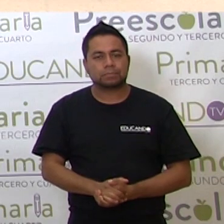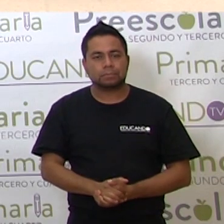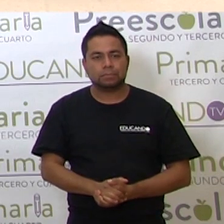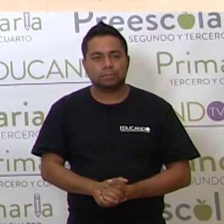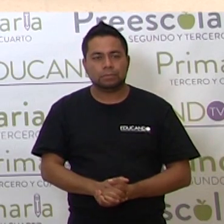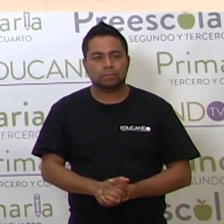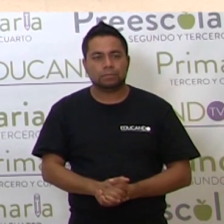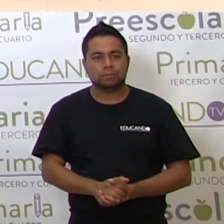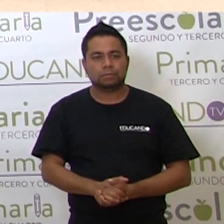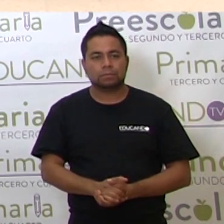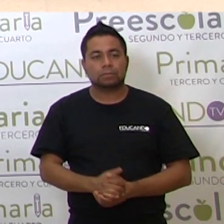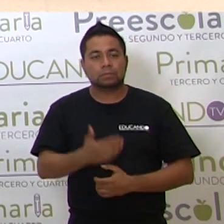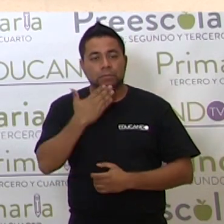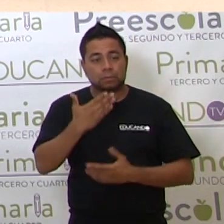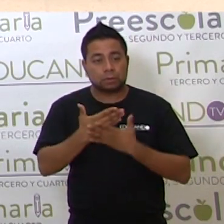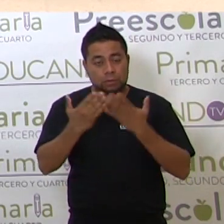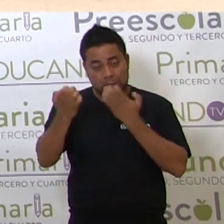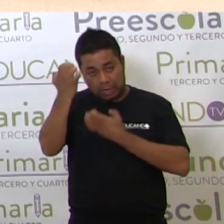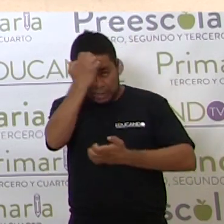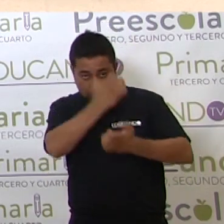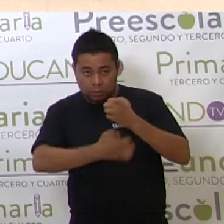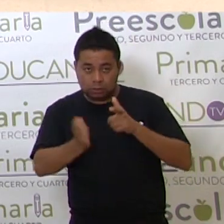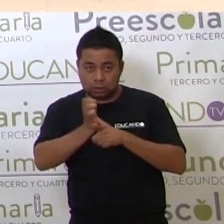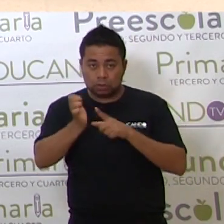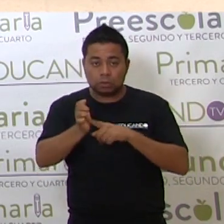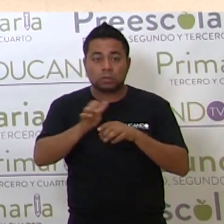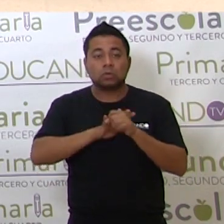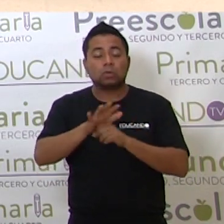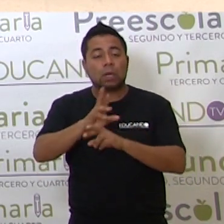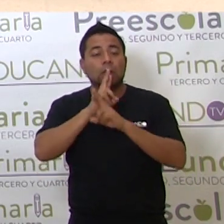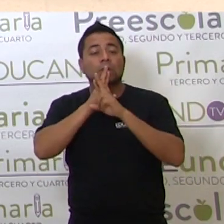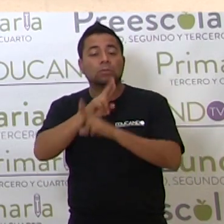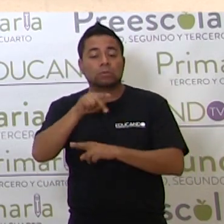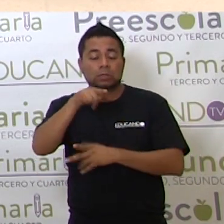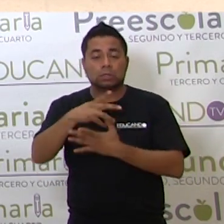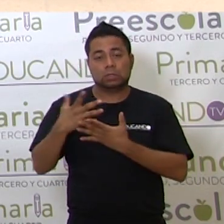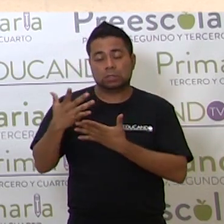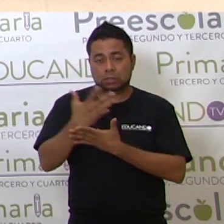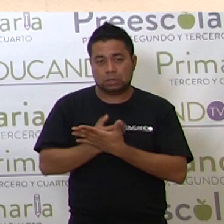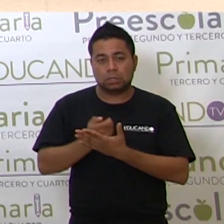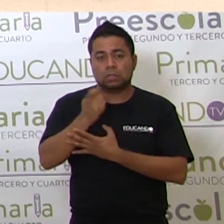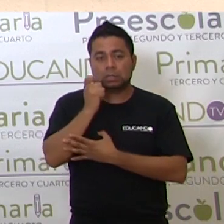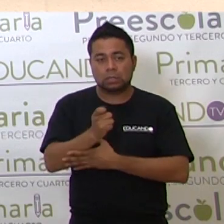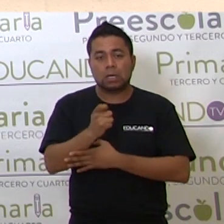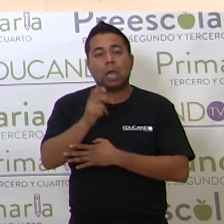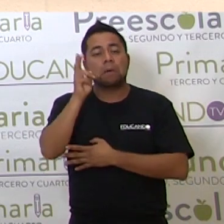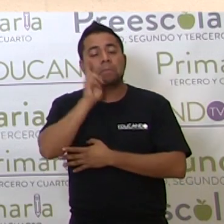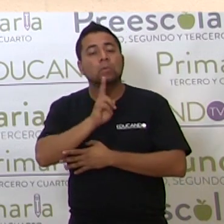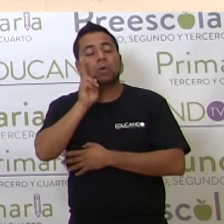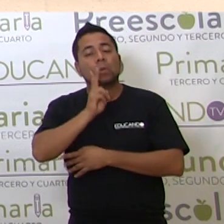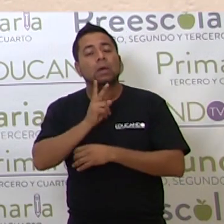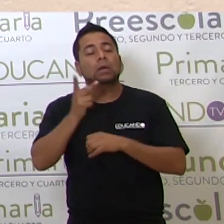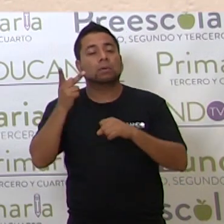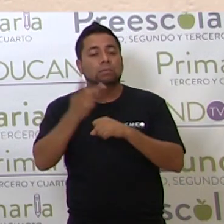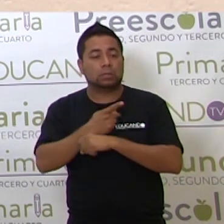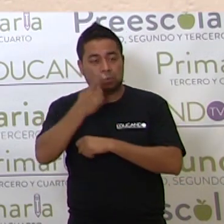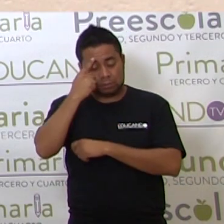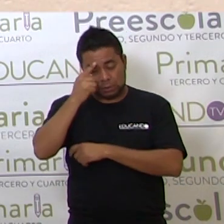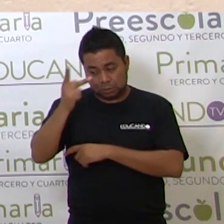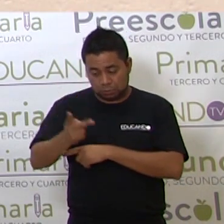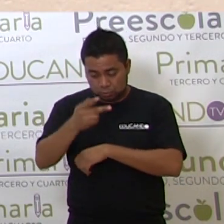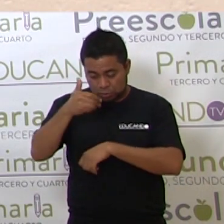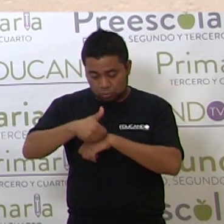bueno analizando entonces los resultados que obtuvimos vamos a ver ahora en la pregunta